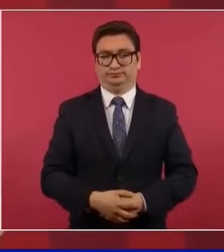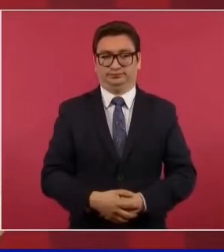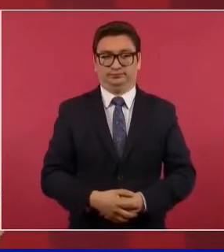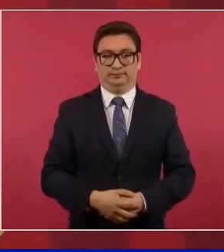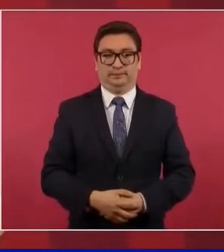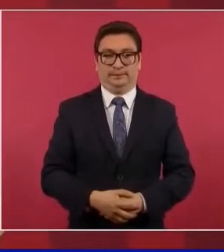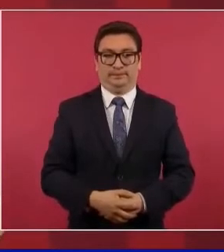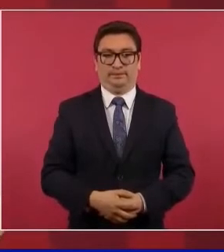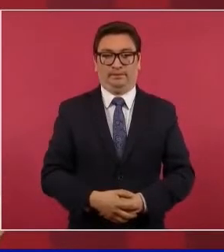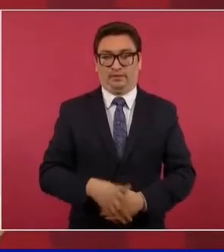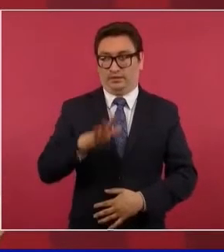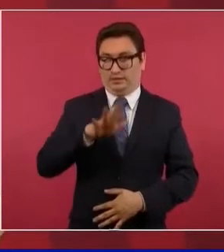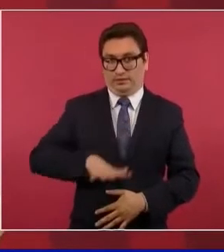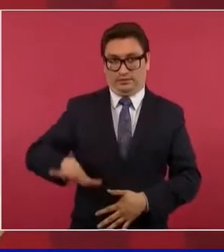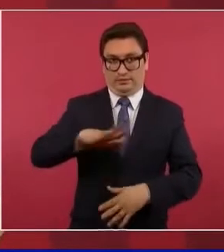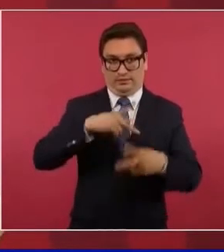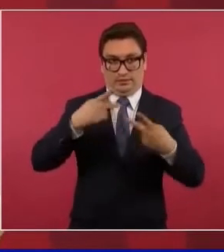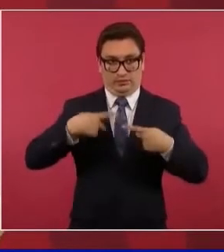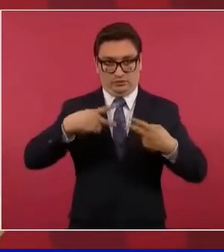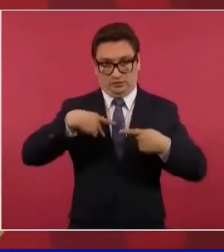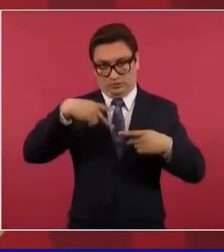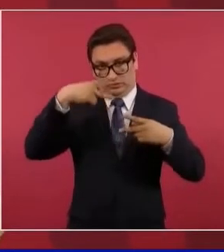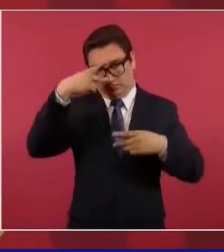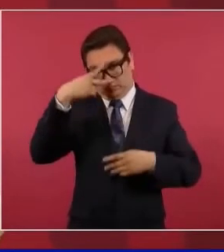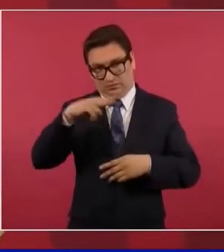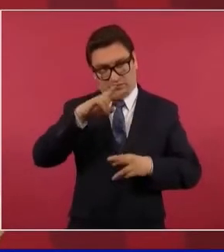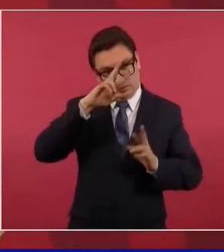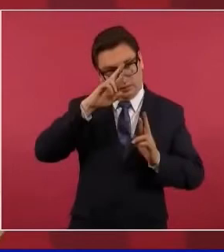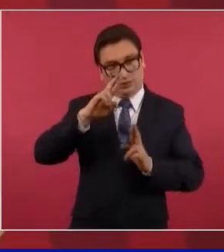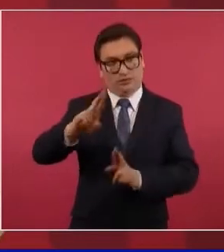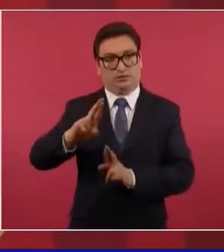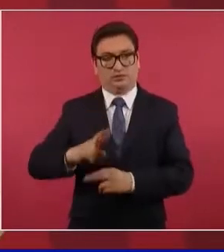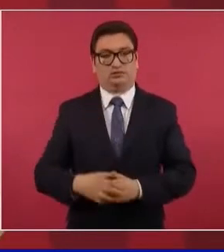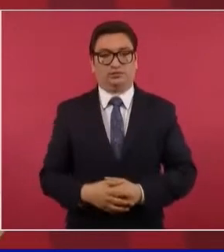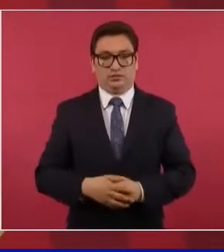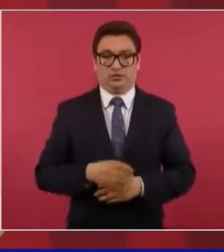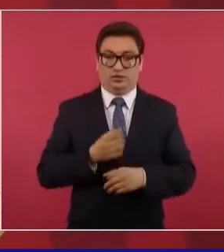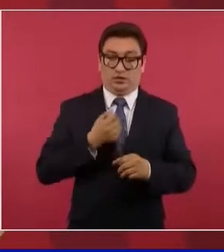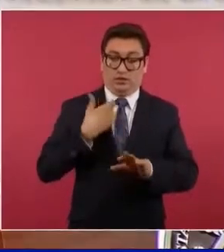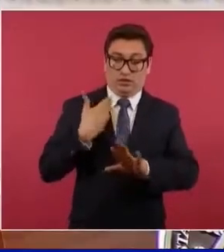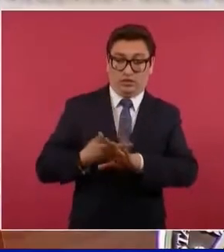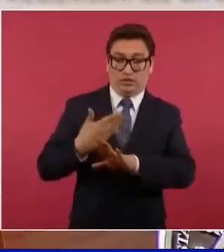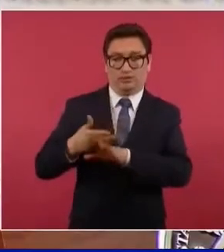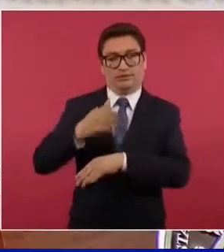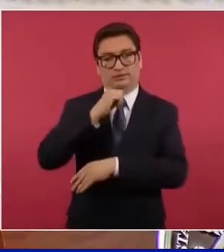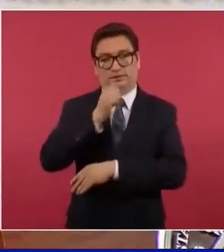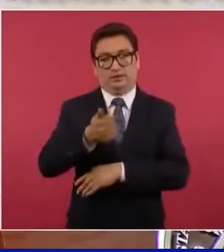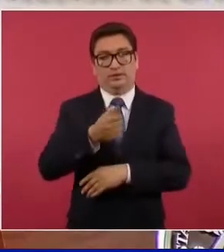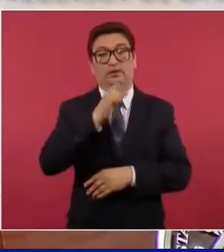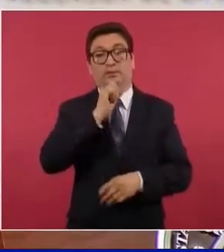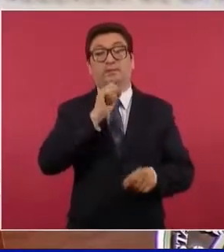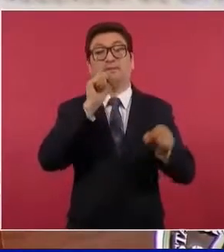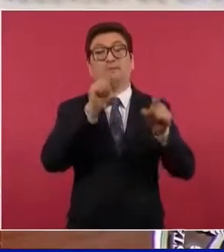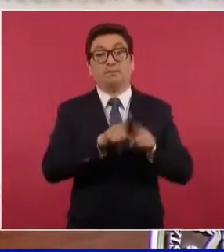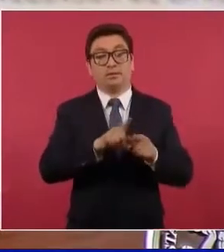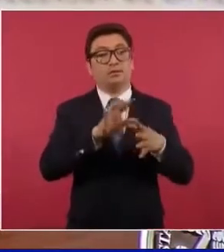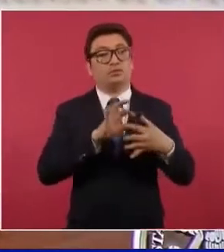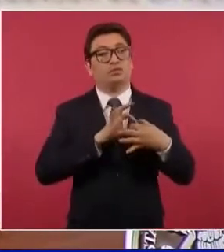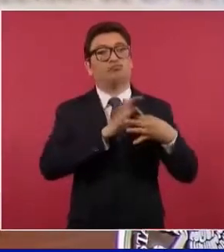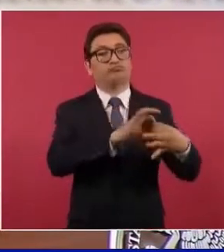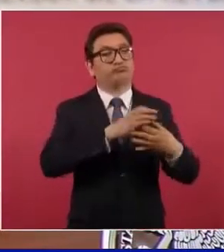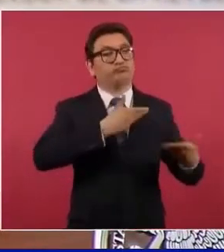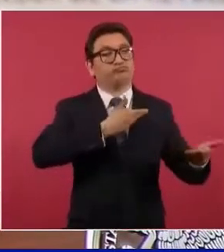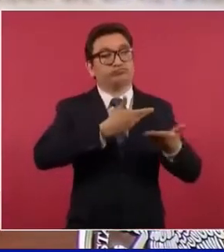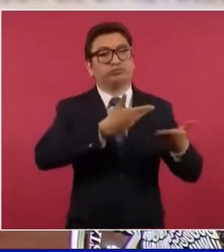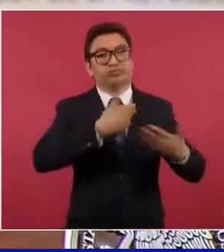hacia los mexicanos, que no haya maltrato, y al mismo tiempo pues entendernos,